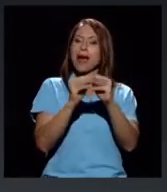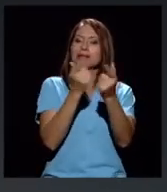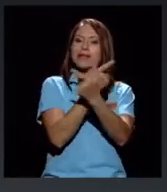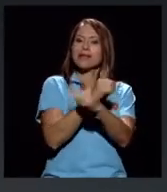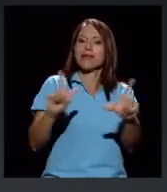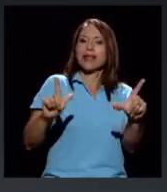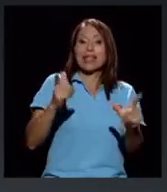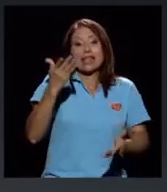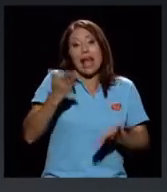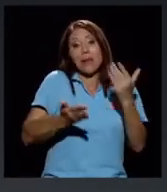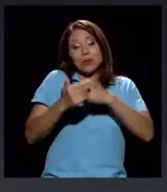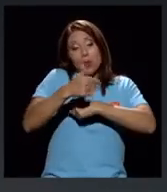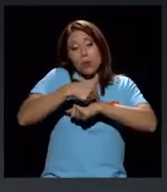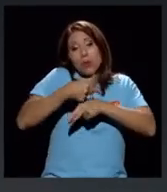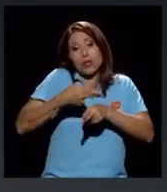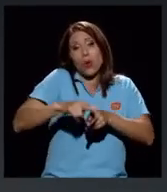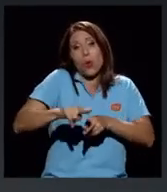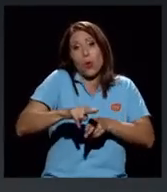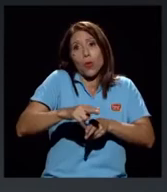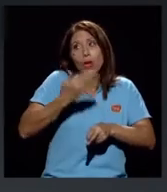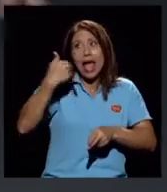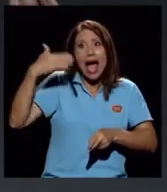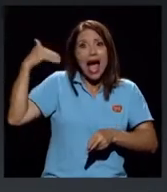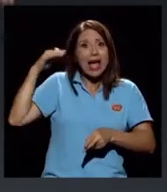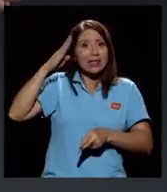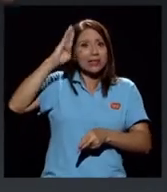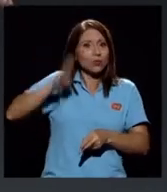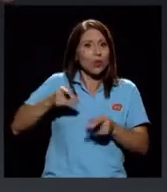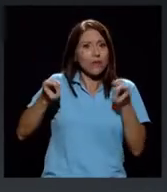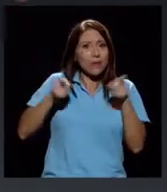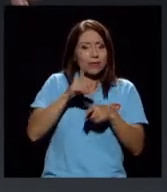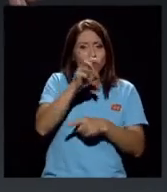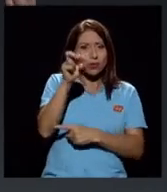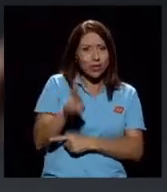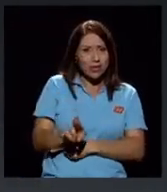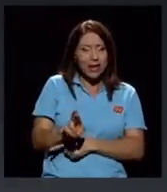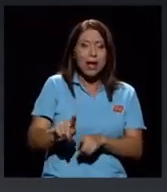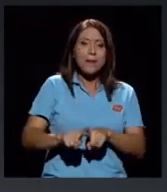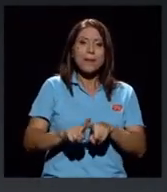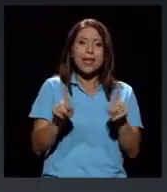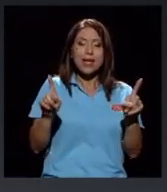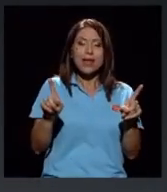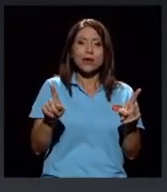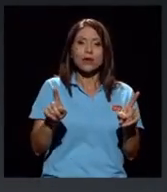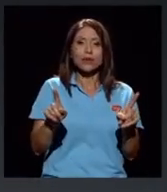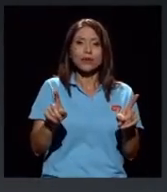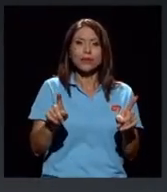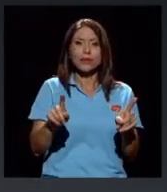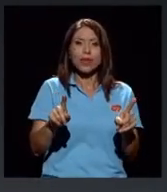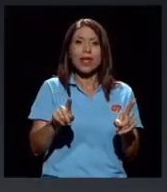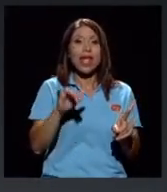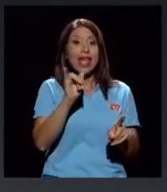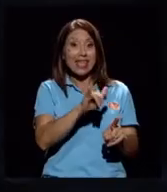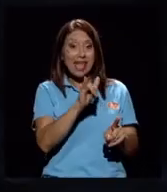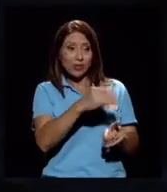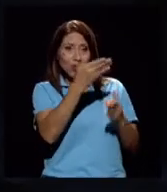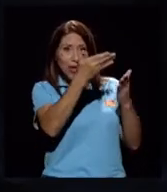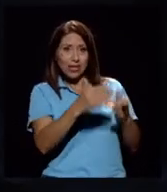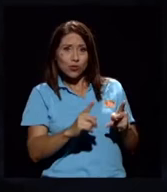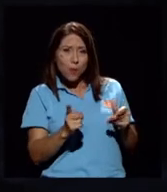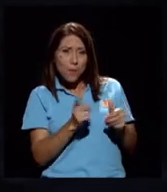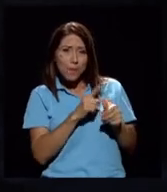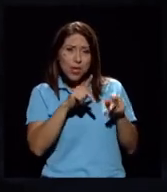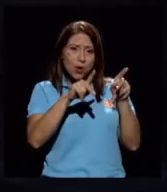de que nadie nunca la historia de costa rica lo había hecho reciente pero en eso es un pionero por favor